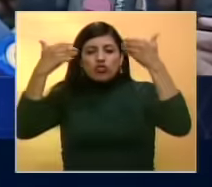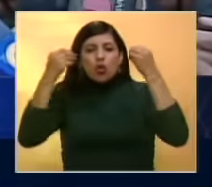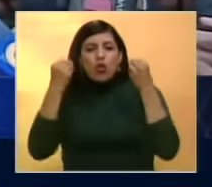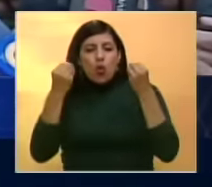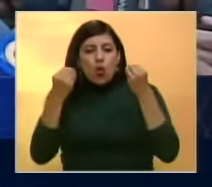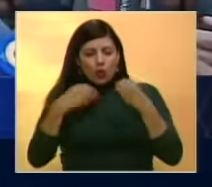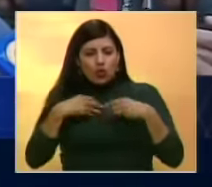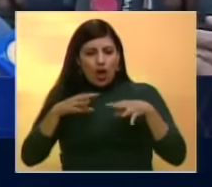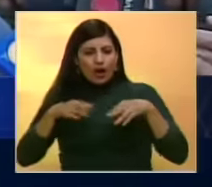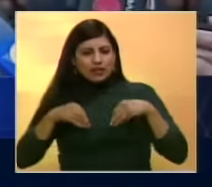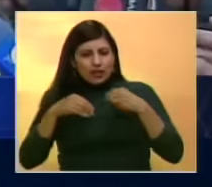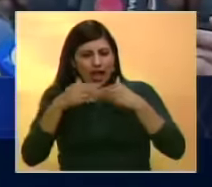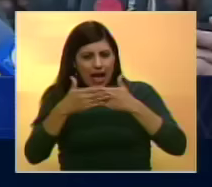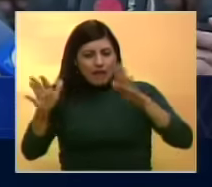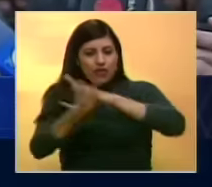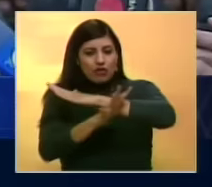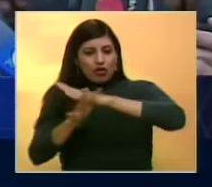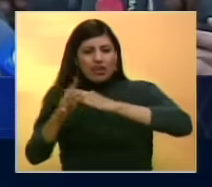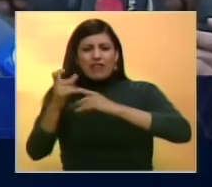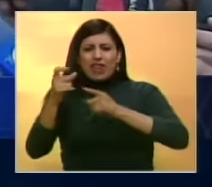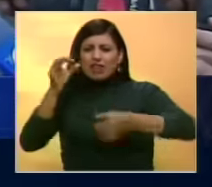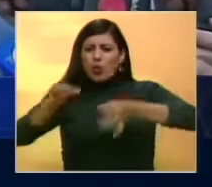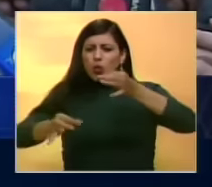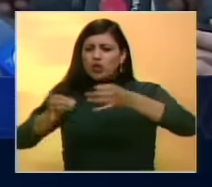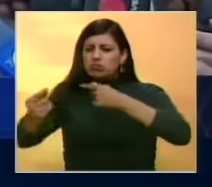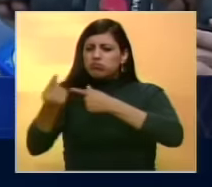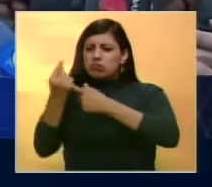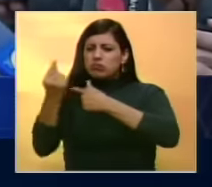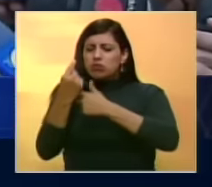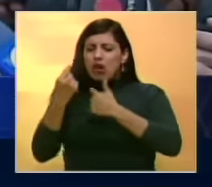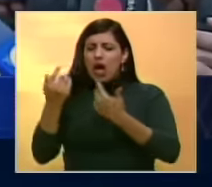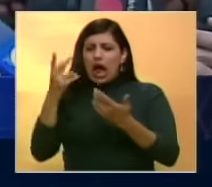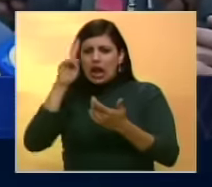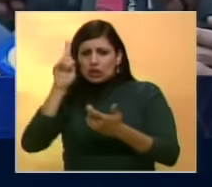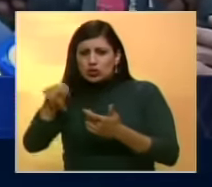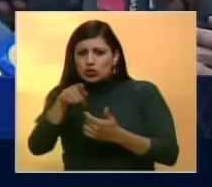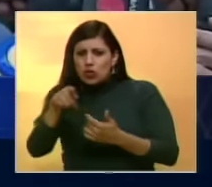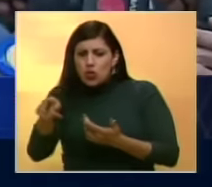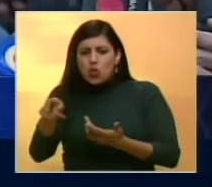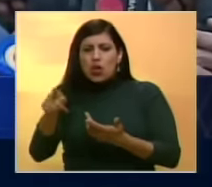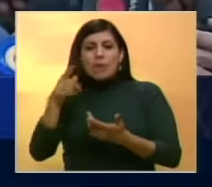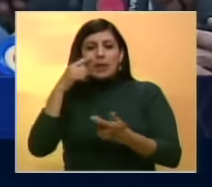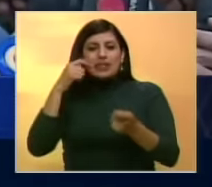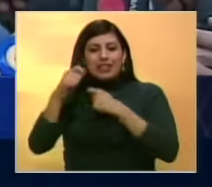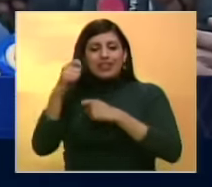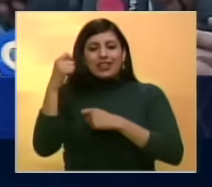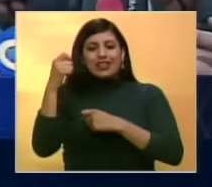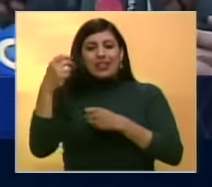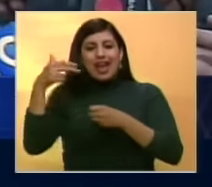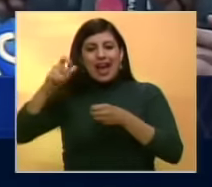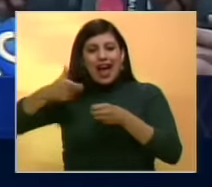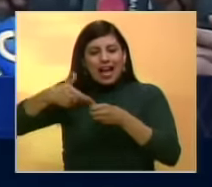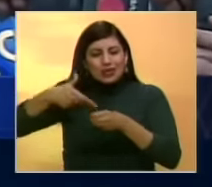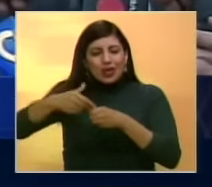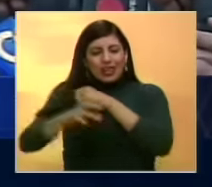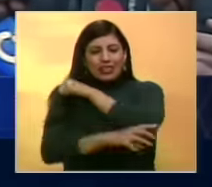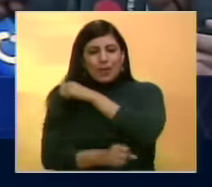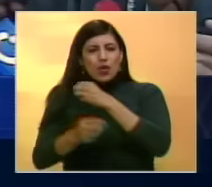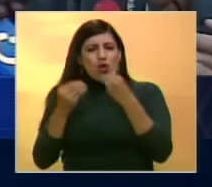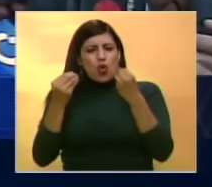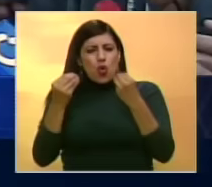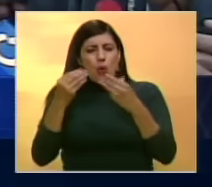se debe hacer qué juicio de valor sobre las cosas que ocurren en el tráfico del contrabando de combustible y Cómo